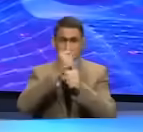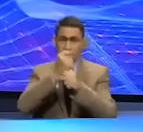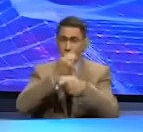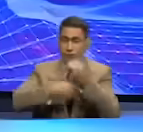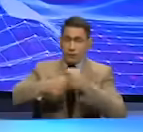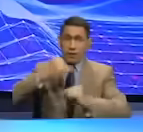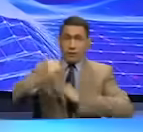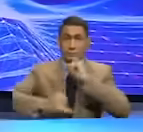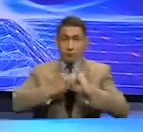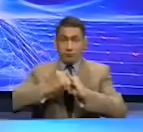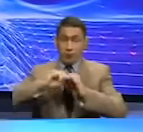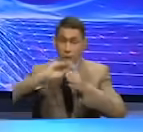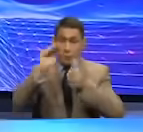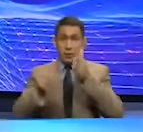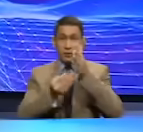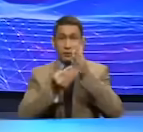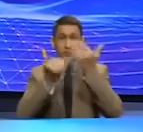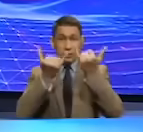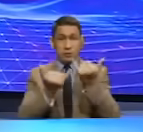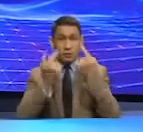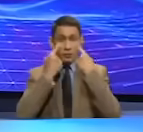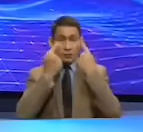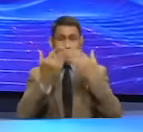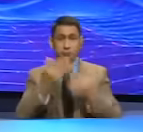sube. Juan Pablo Ruiz con la información.